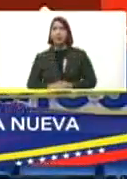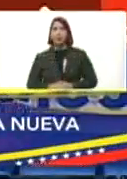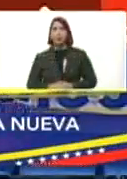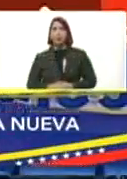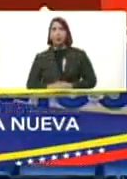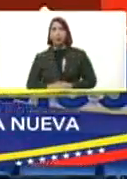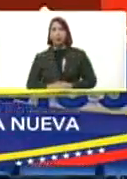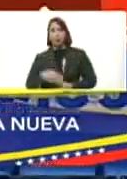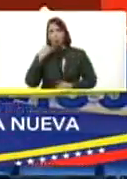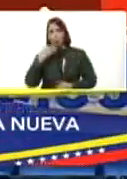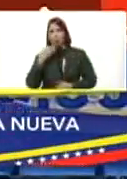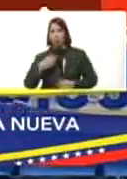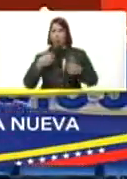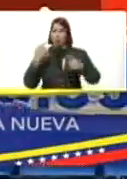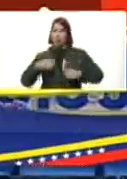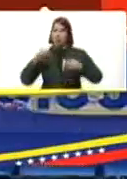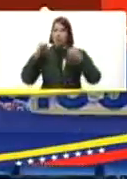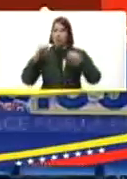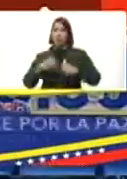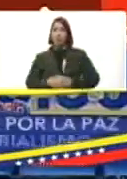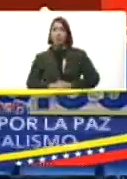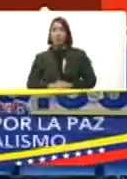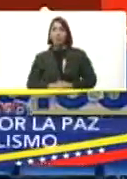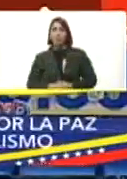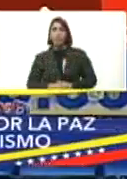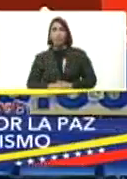Aparece un muchacho, ¡Chávez vive!